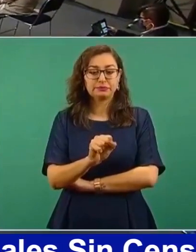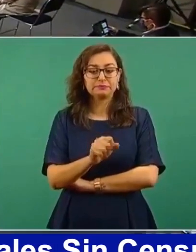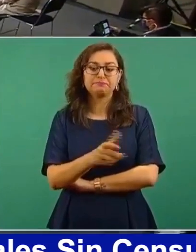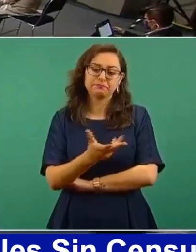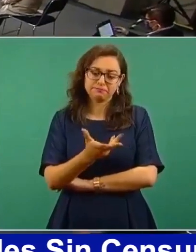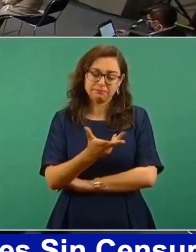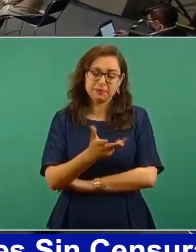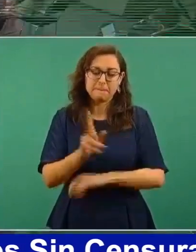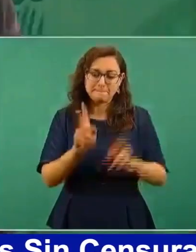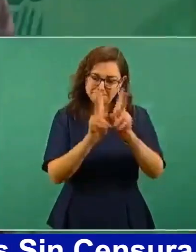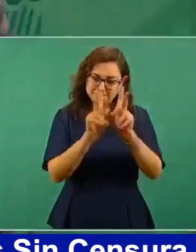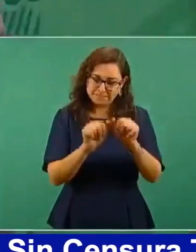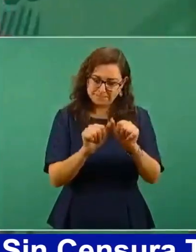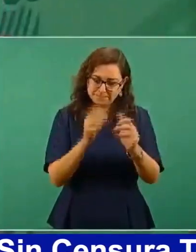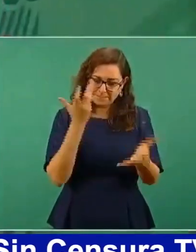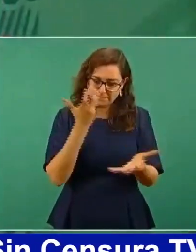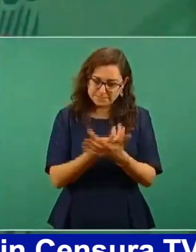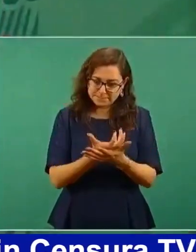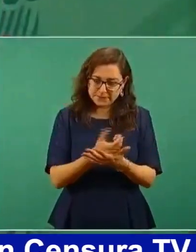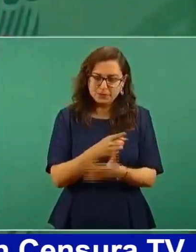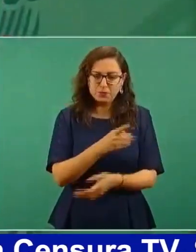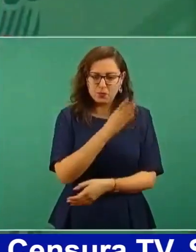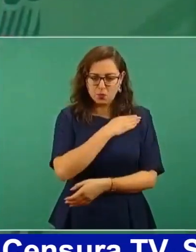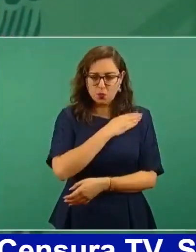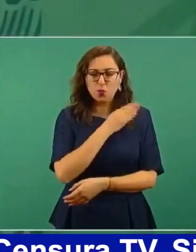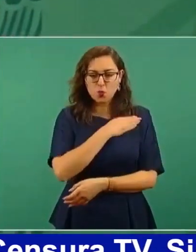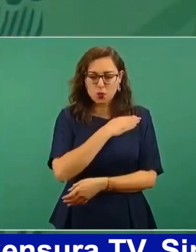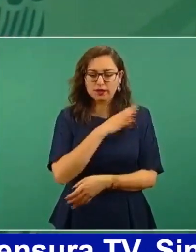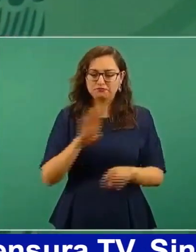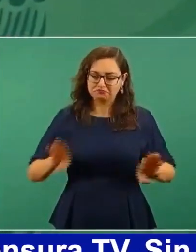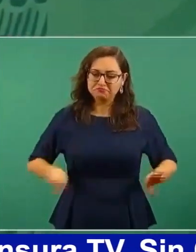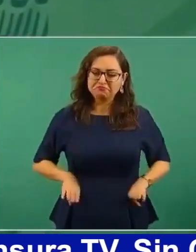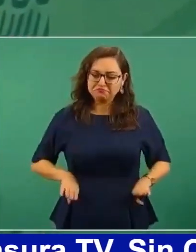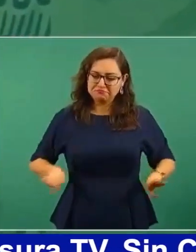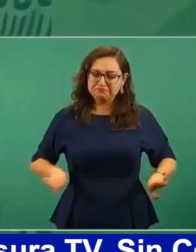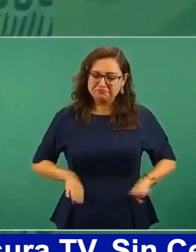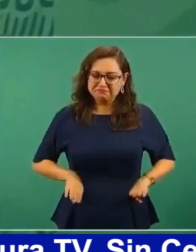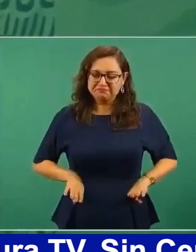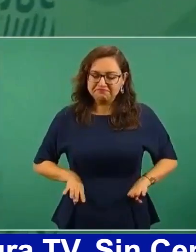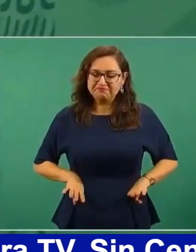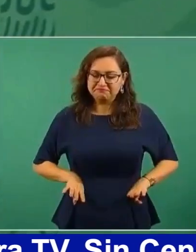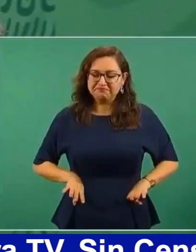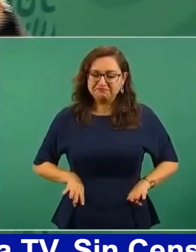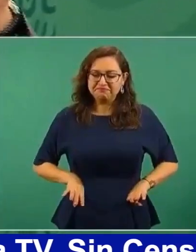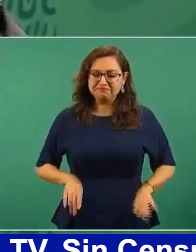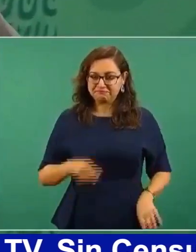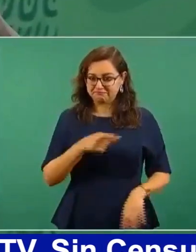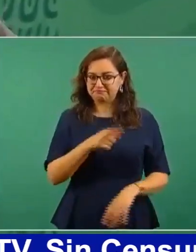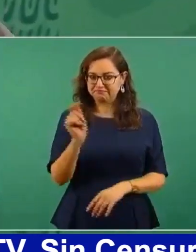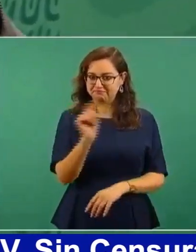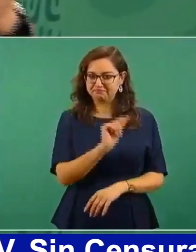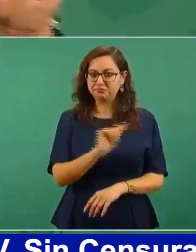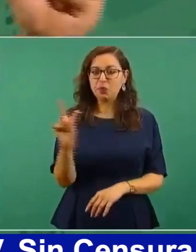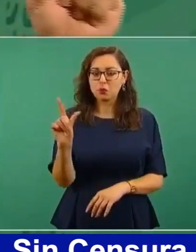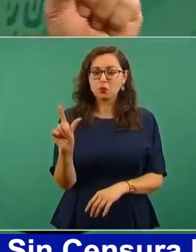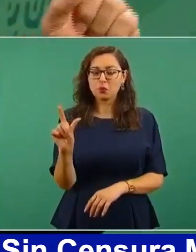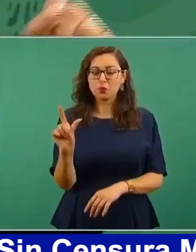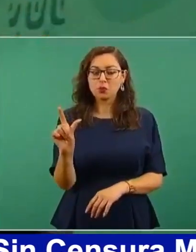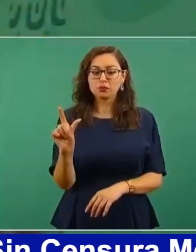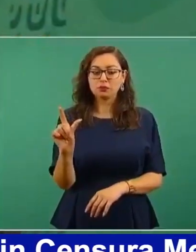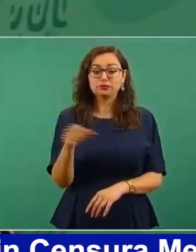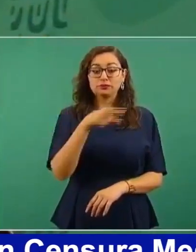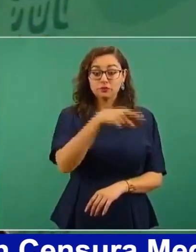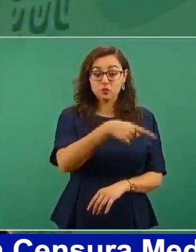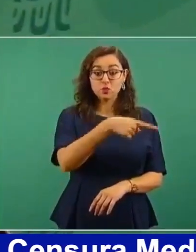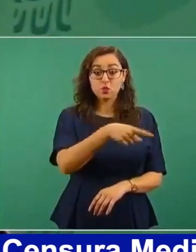finada, en paz descanse, buena señora, profesional, ella nos hizo